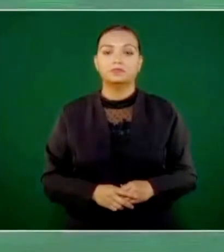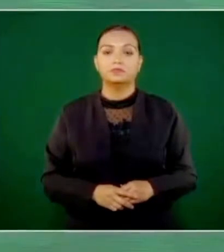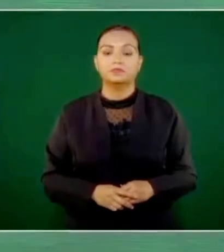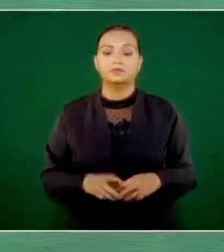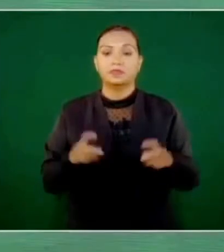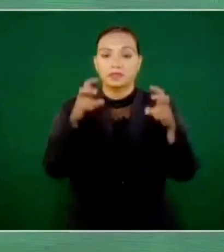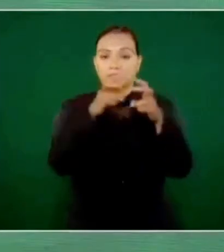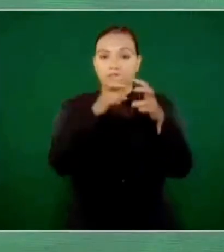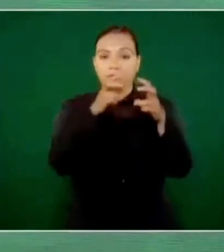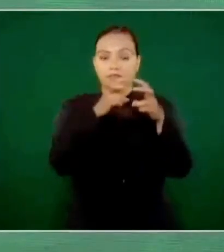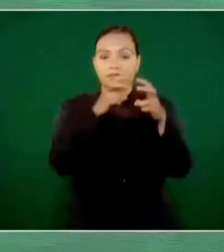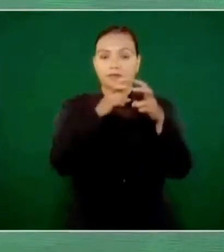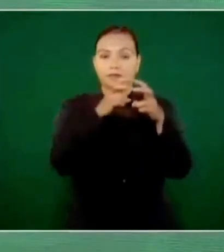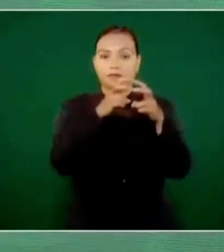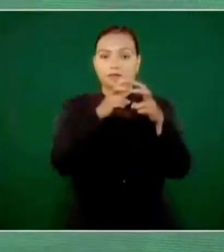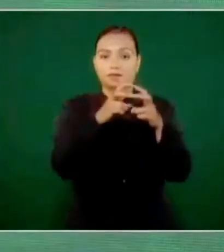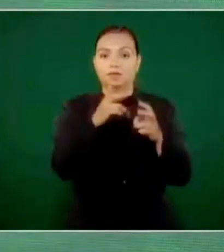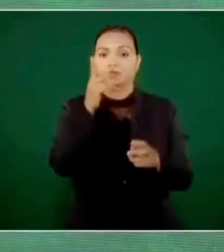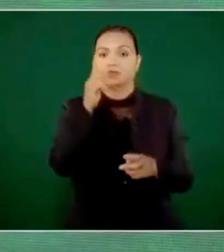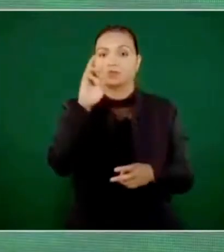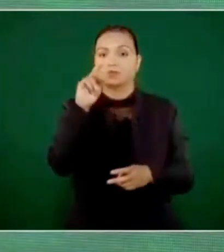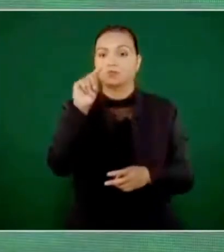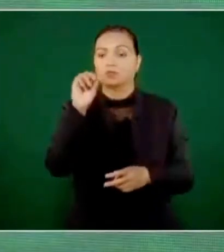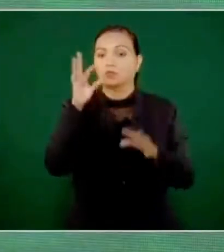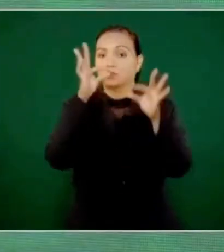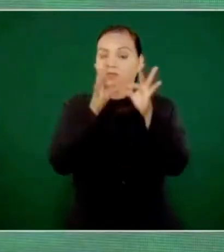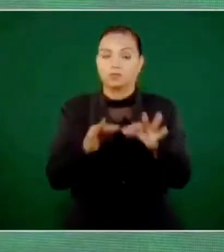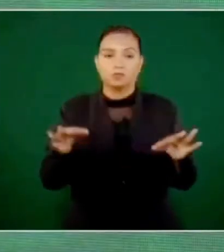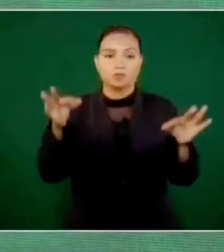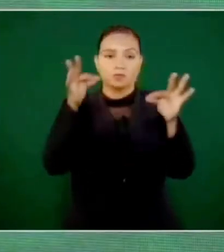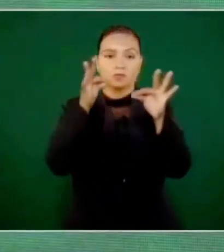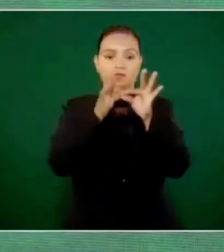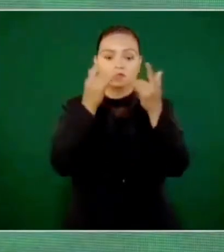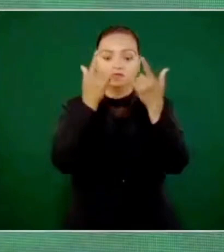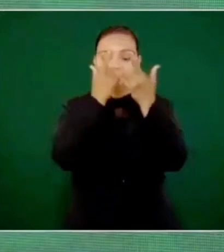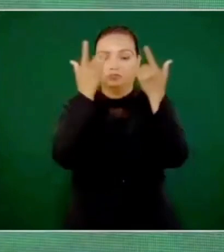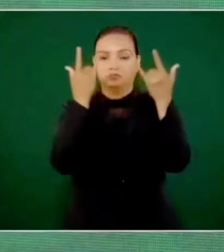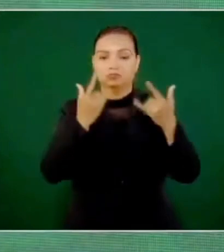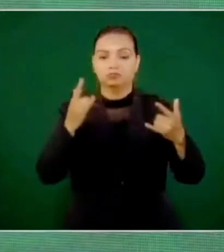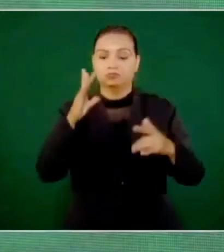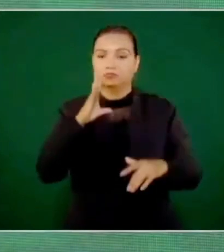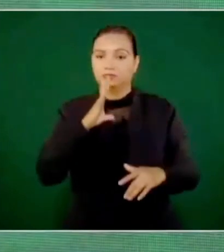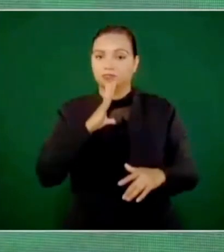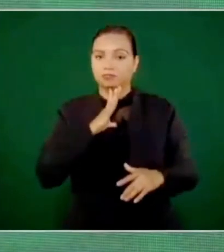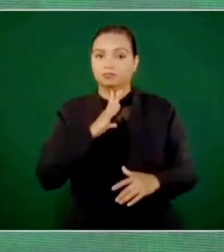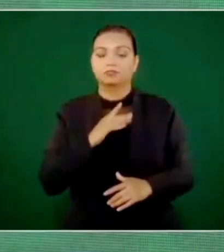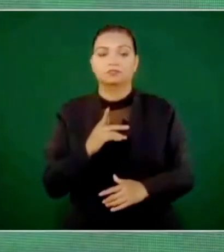Tampico, un puerto importantísimo históricamente.